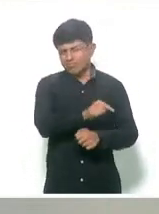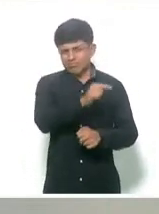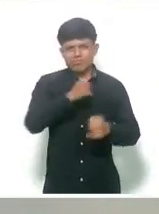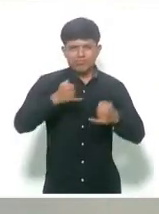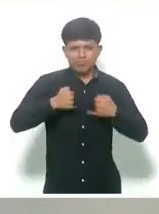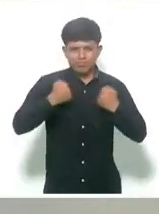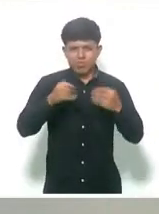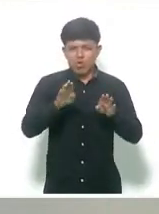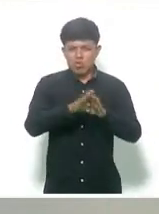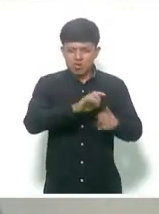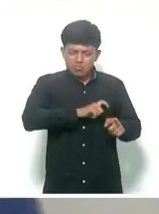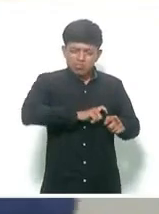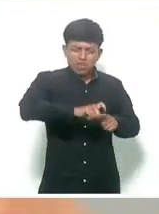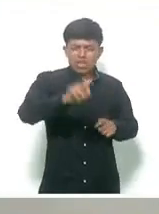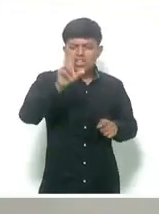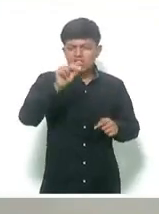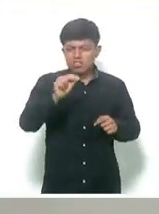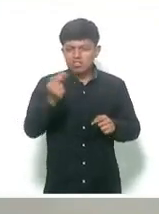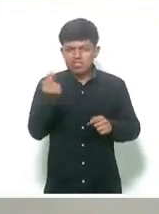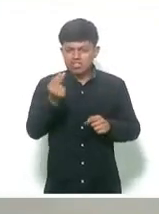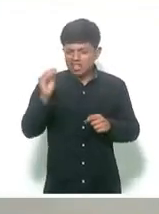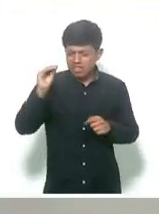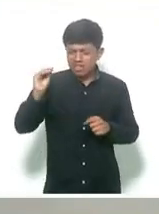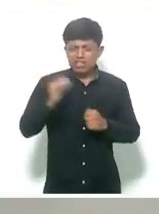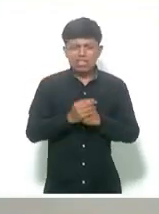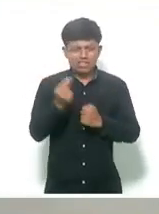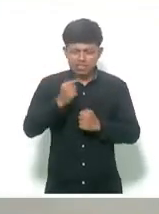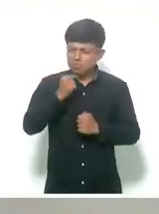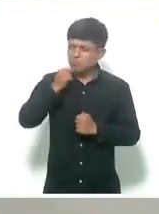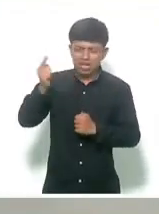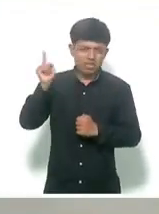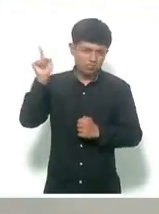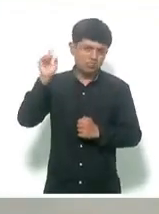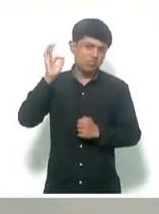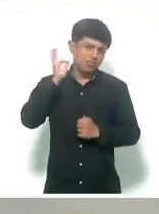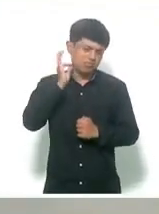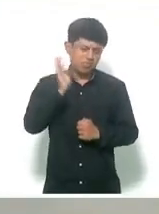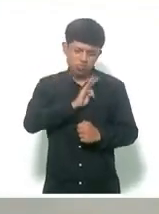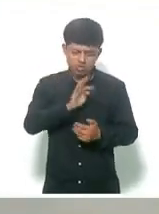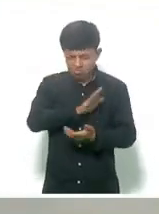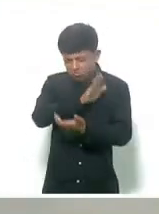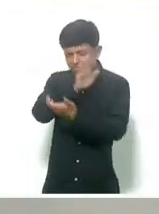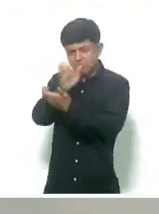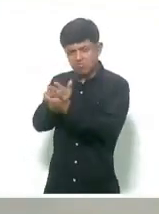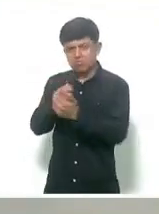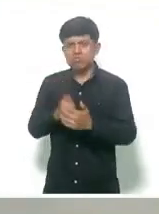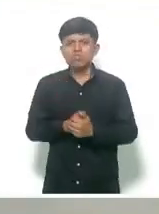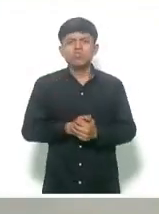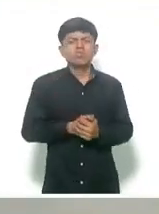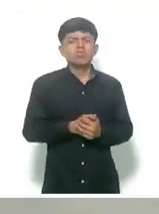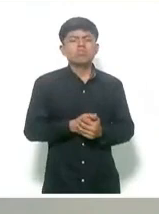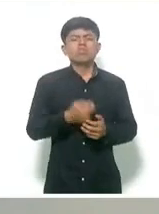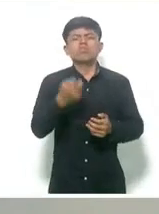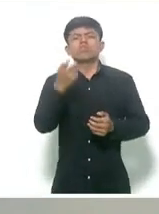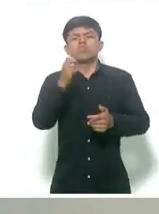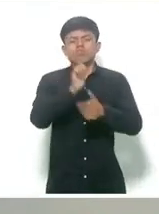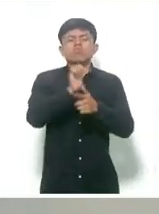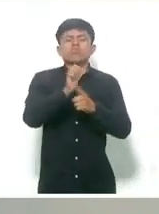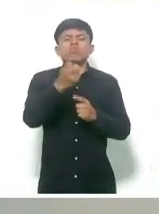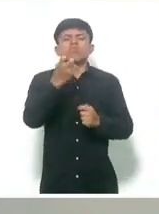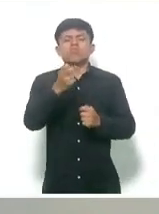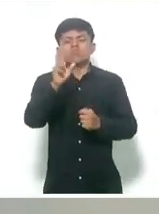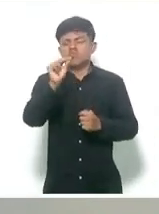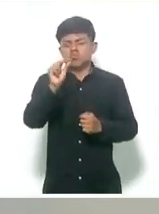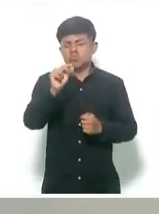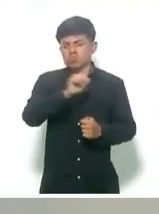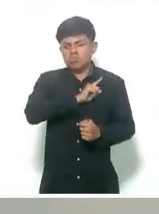mandar mensajes de no impunidad son varias las estrategias no existe una sola al final lo que te da resultado es el conjunto y en eso implica un nuevo